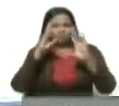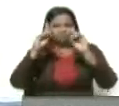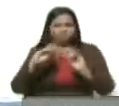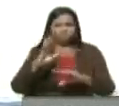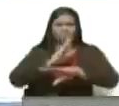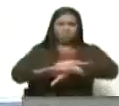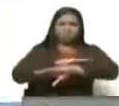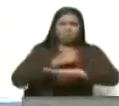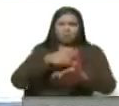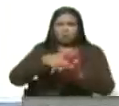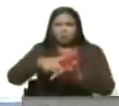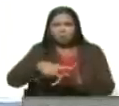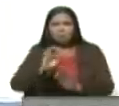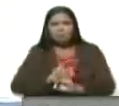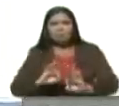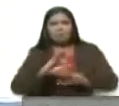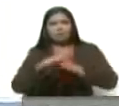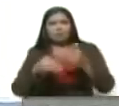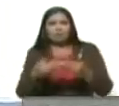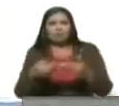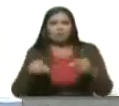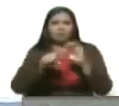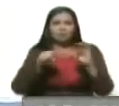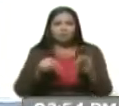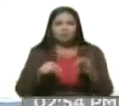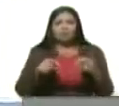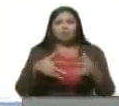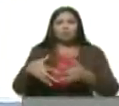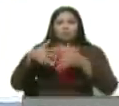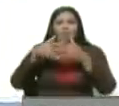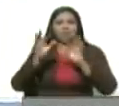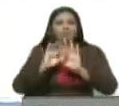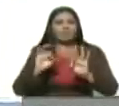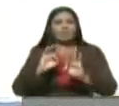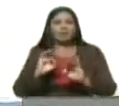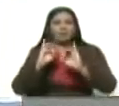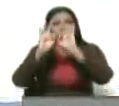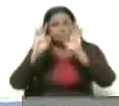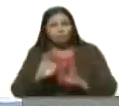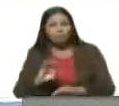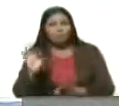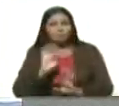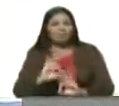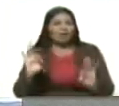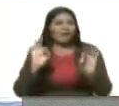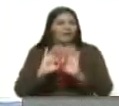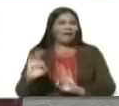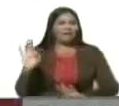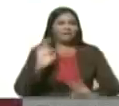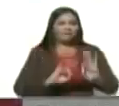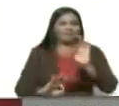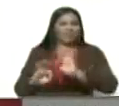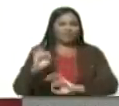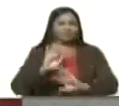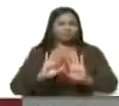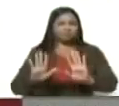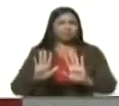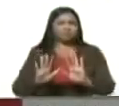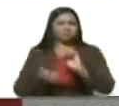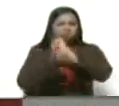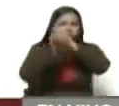nos arrodillamos ante el imperialismo norteamericano, ni ante ninguno de sus lacayos. Ni ante ninguno de sus lacayos.